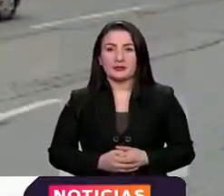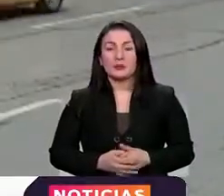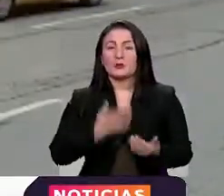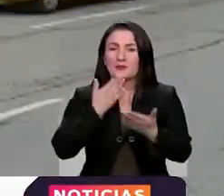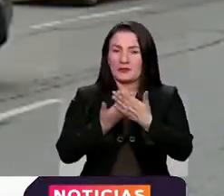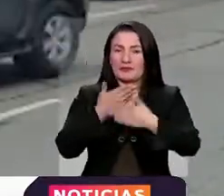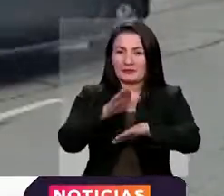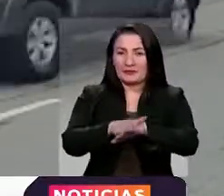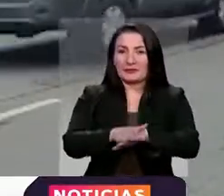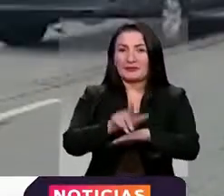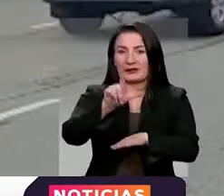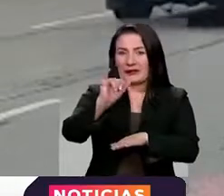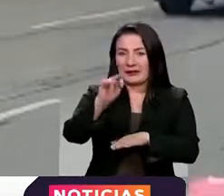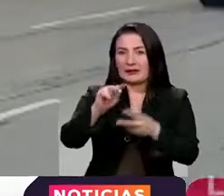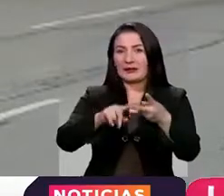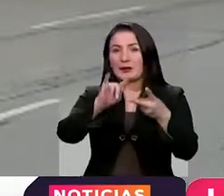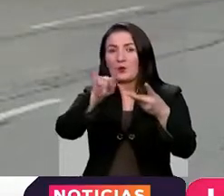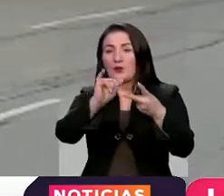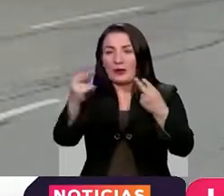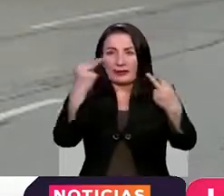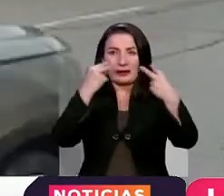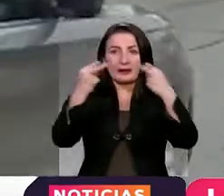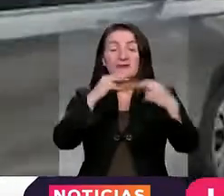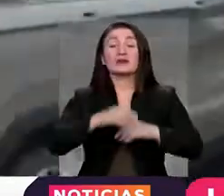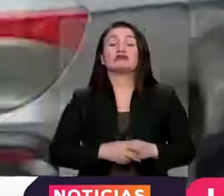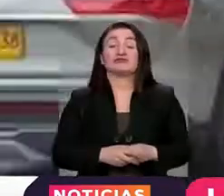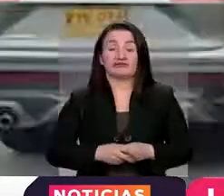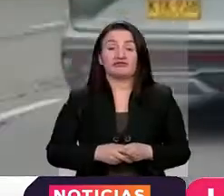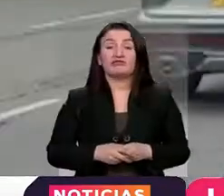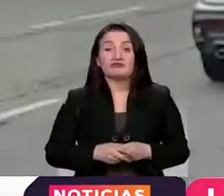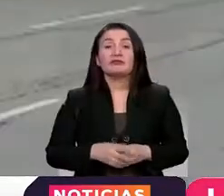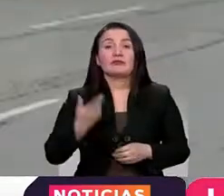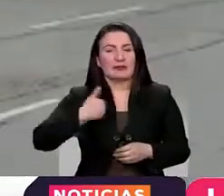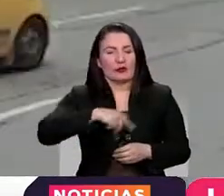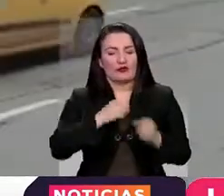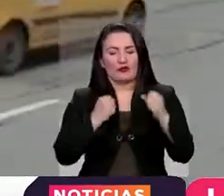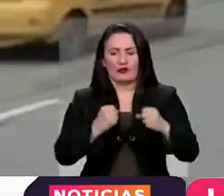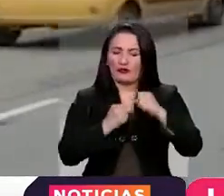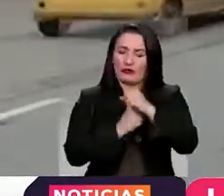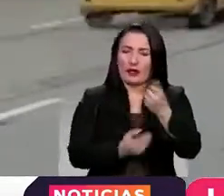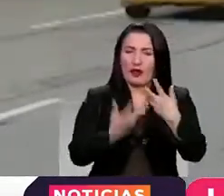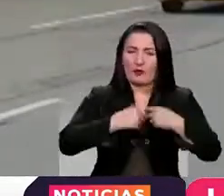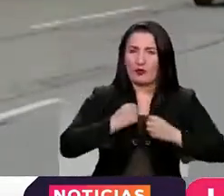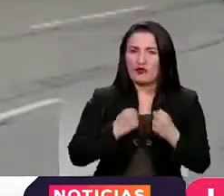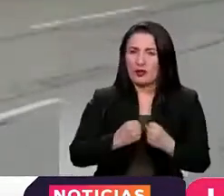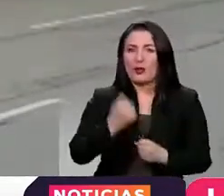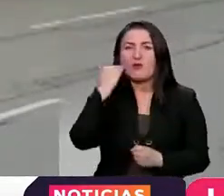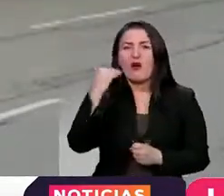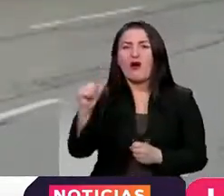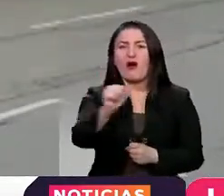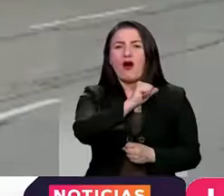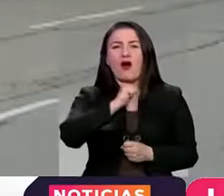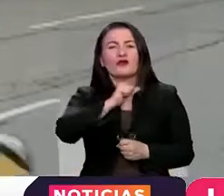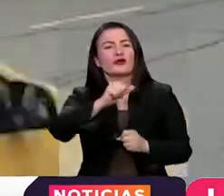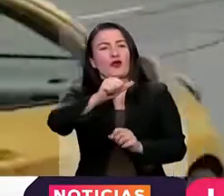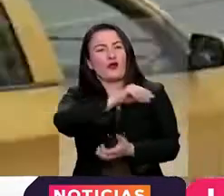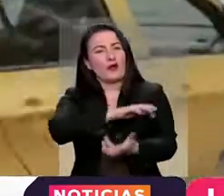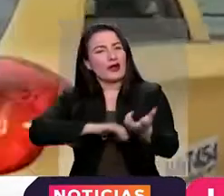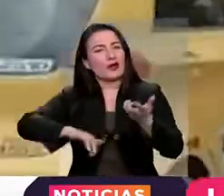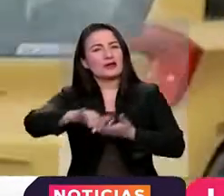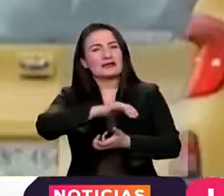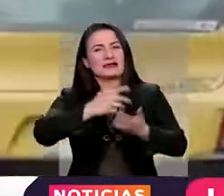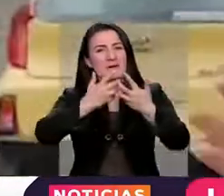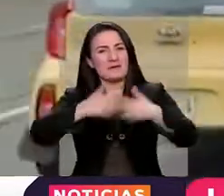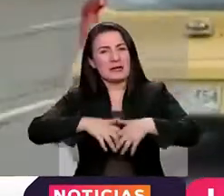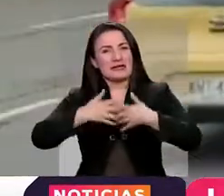Buenas tardes, Lina, Juan Carlos, televidentes. Así es, buscando fortalecer el empoderamiento femenino en el ecosistema empresarial